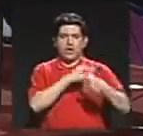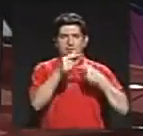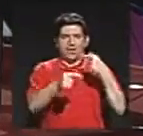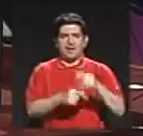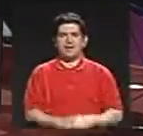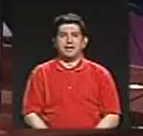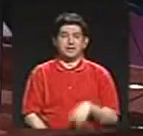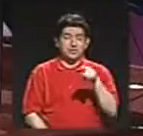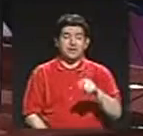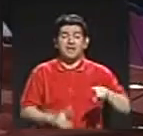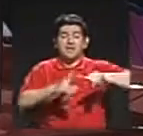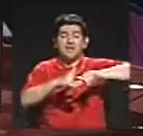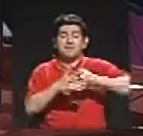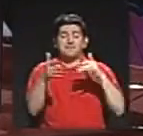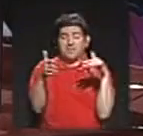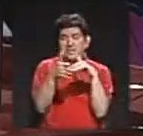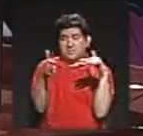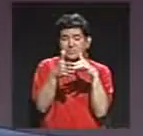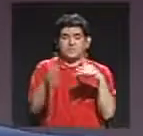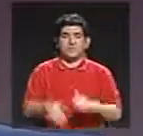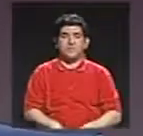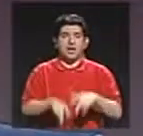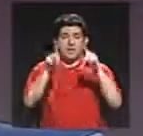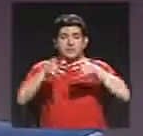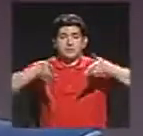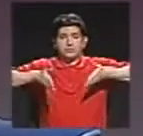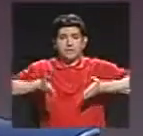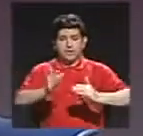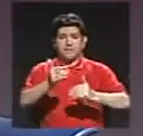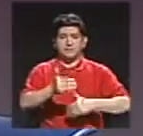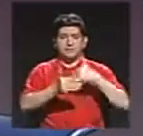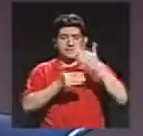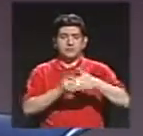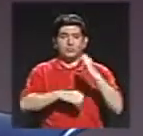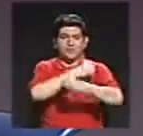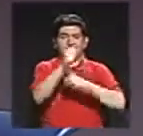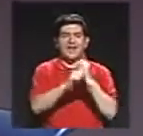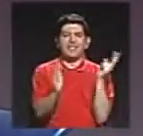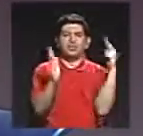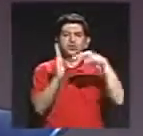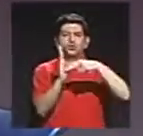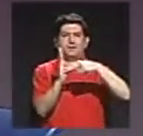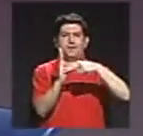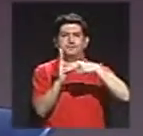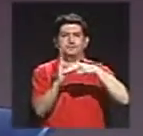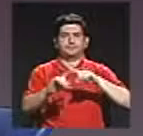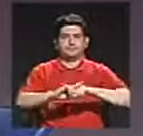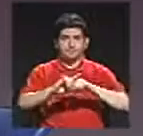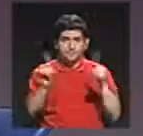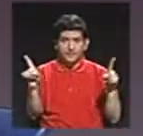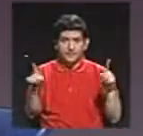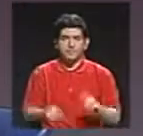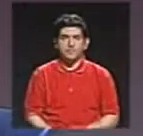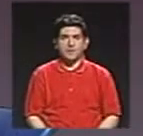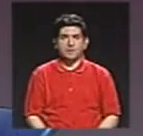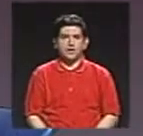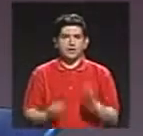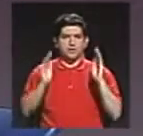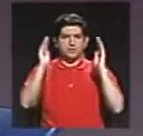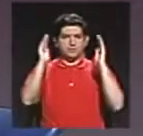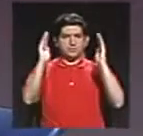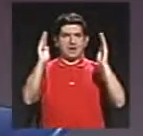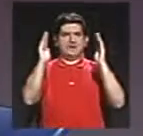millennials que se está empezando a estudiar que sean las personas que nacen a partir del año 2000 verdad Pero ahorita las grandes por